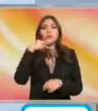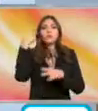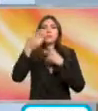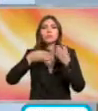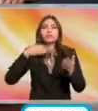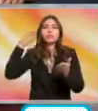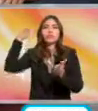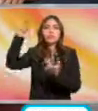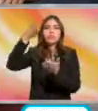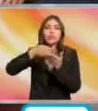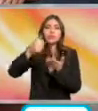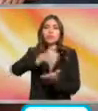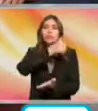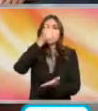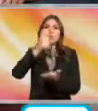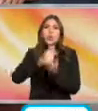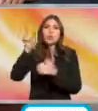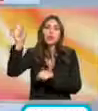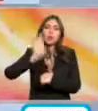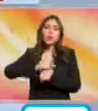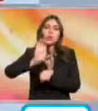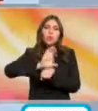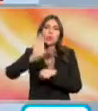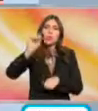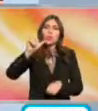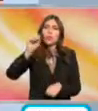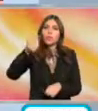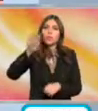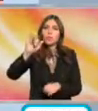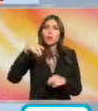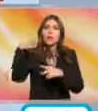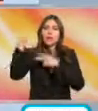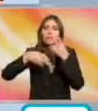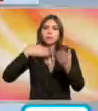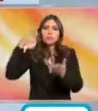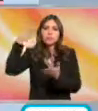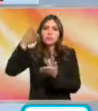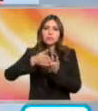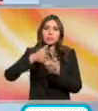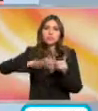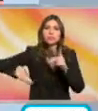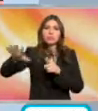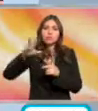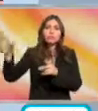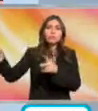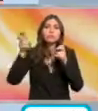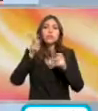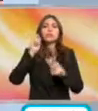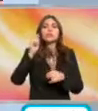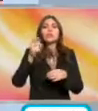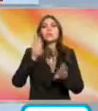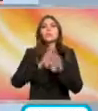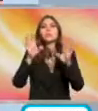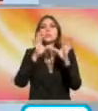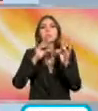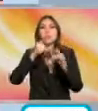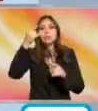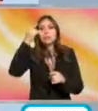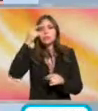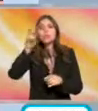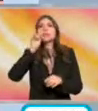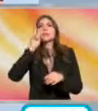ciudad importante, ciudad en Colombia. Y bueno, ahí da pie a hablar un poco de los piratas, porque además, pues sí, como dice Humberto, ya los